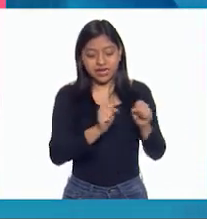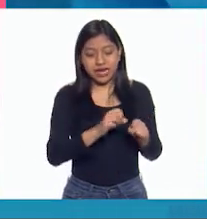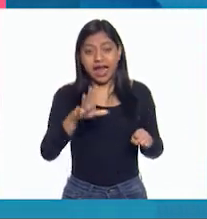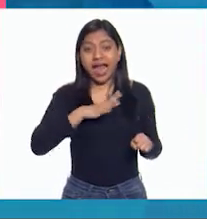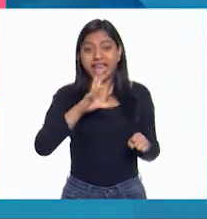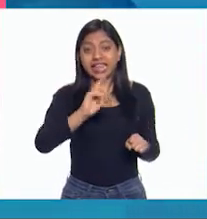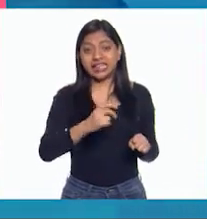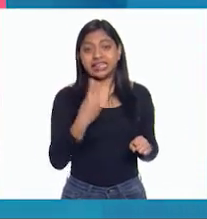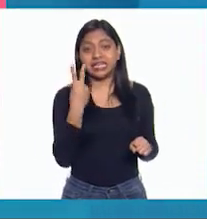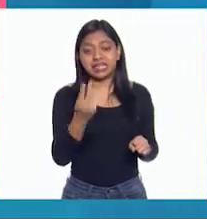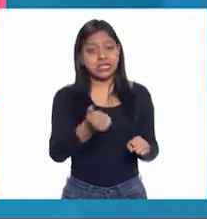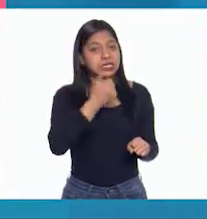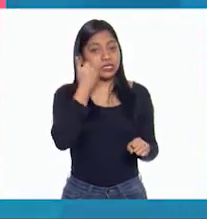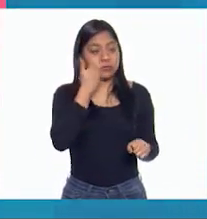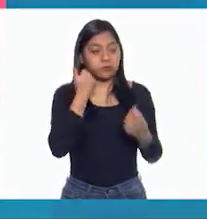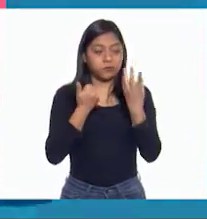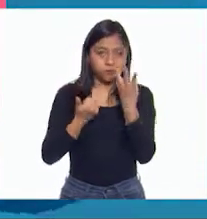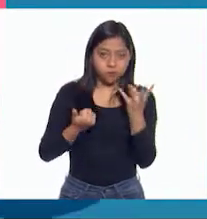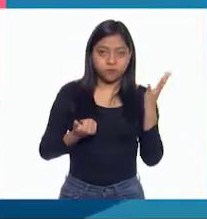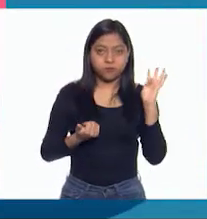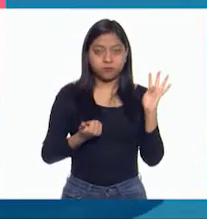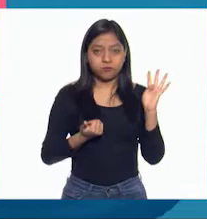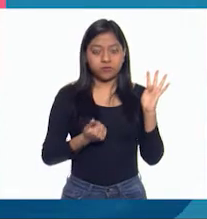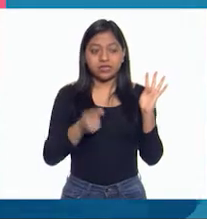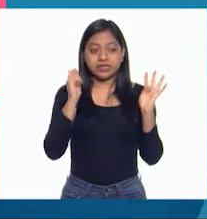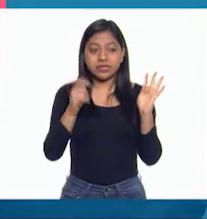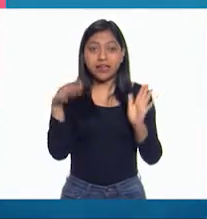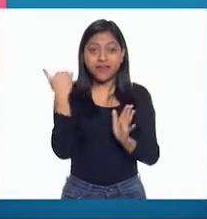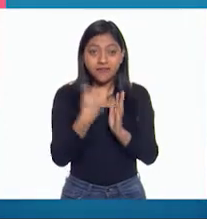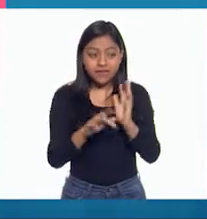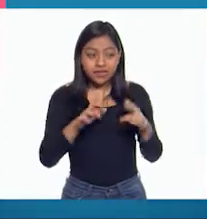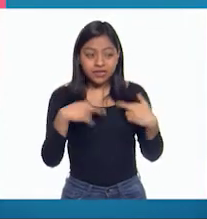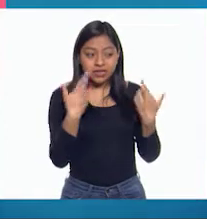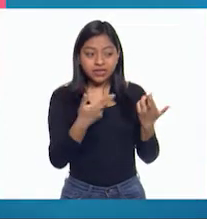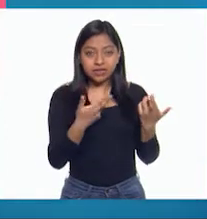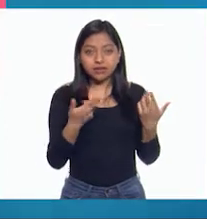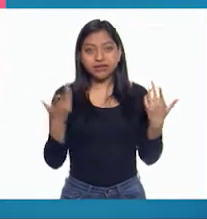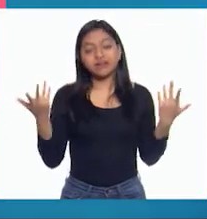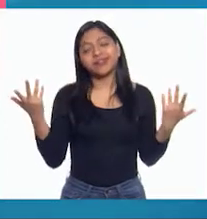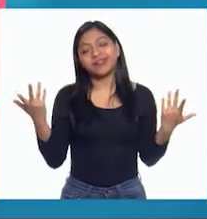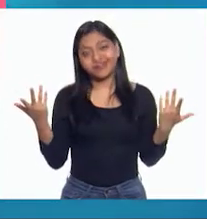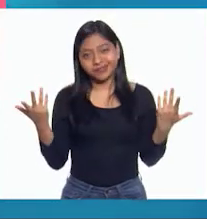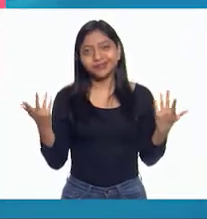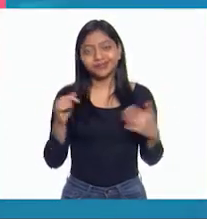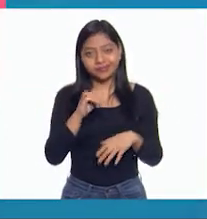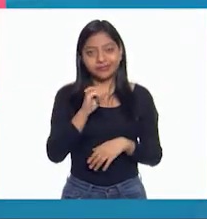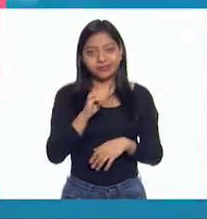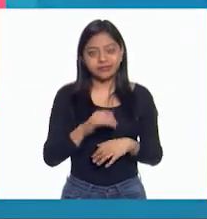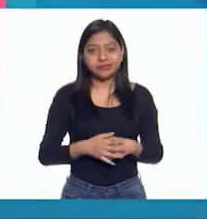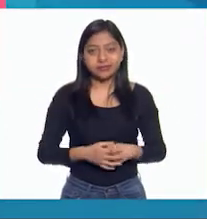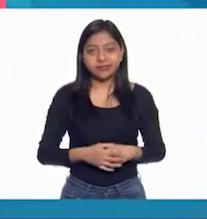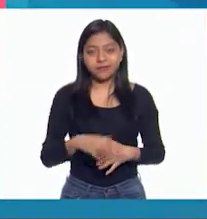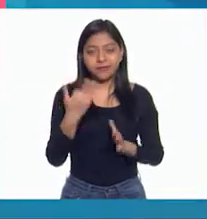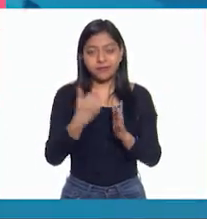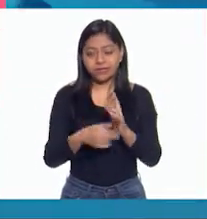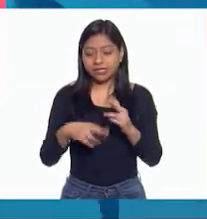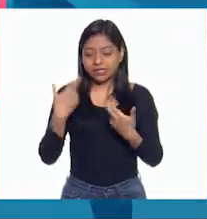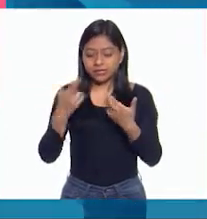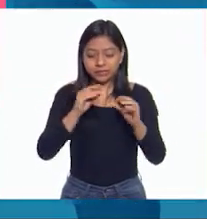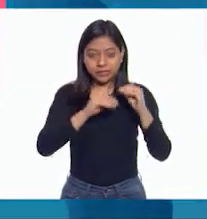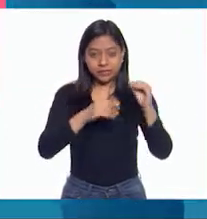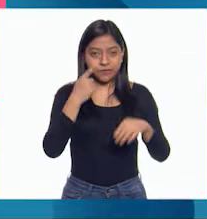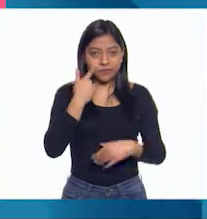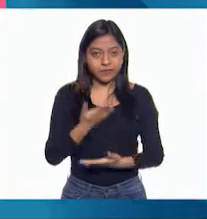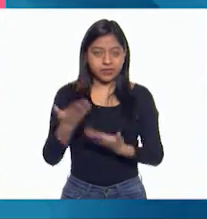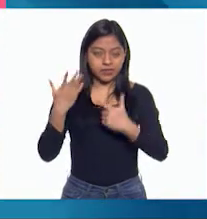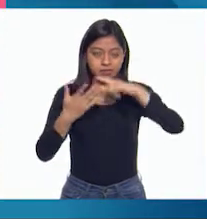32 alumnos y alumnas. Entonces, si no alcanza para 30 por grupo, menos para 32. Mira, aquí está la